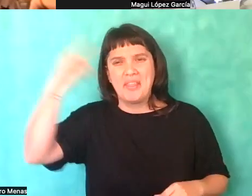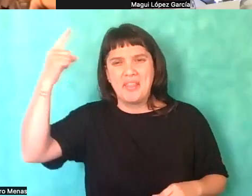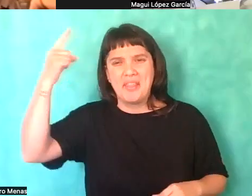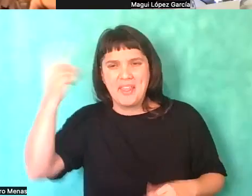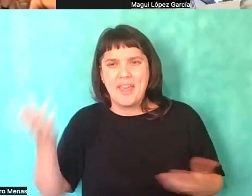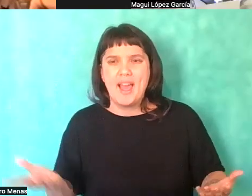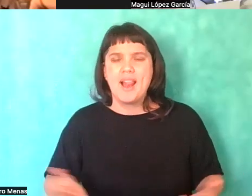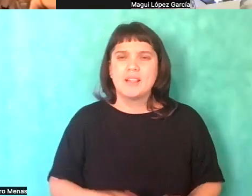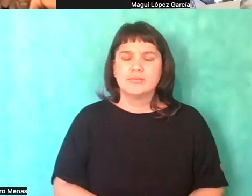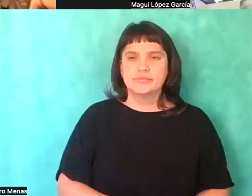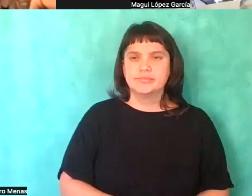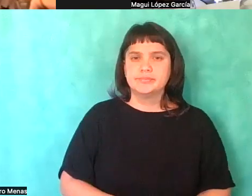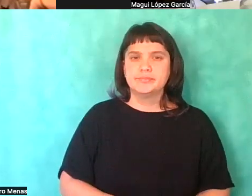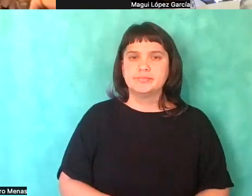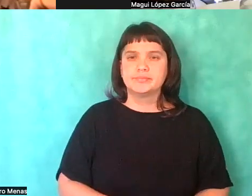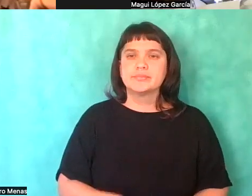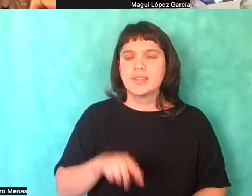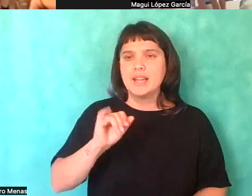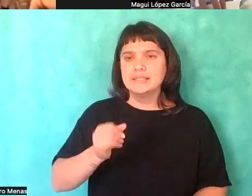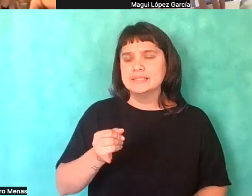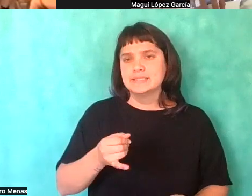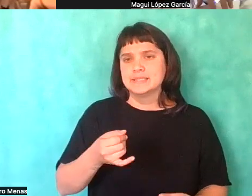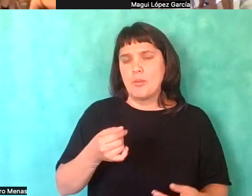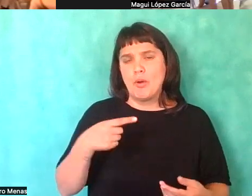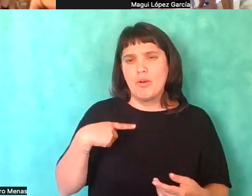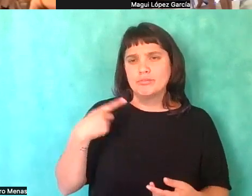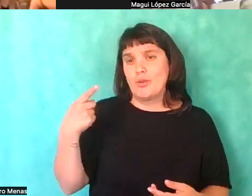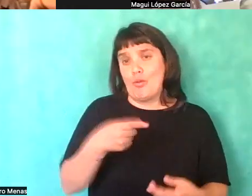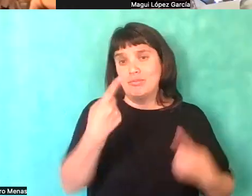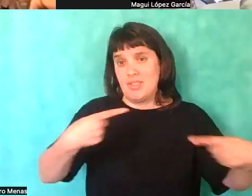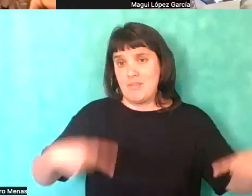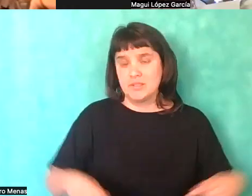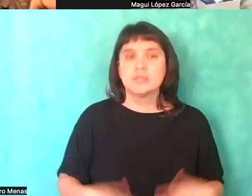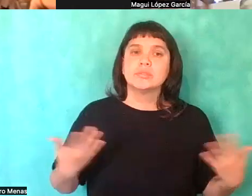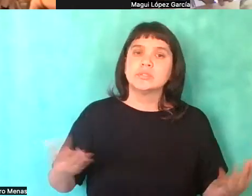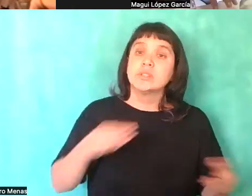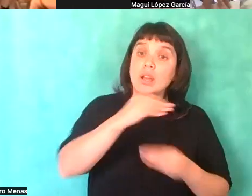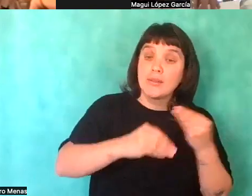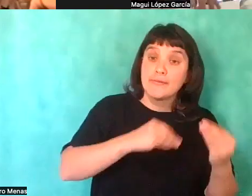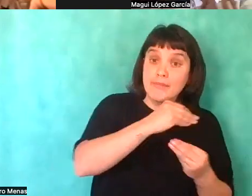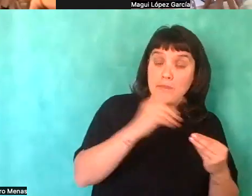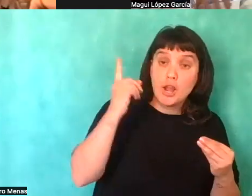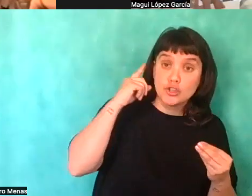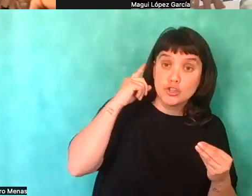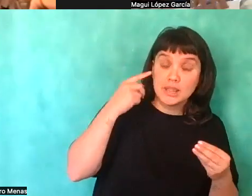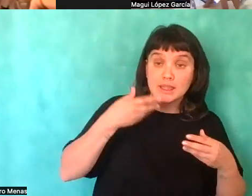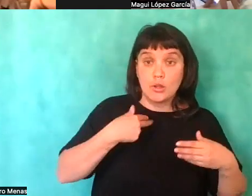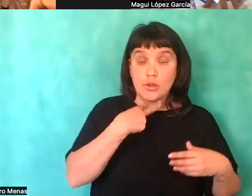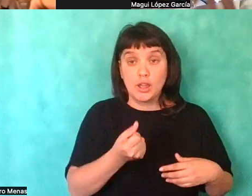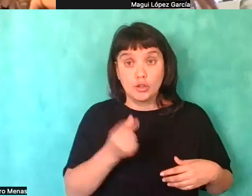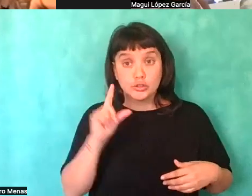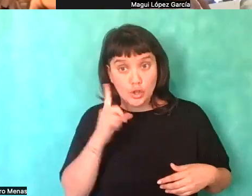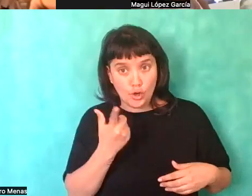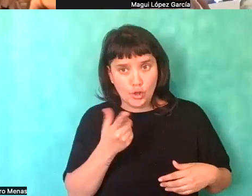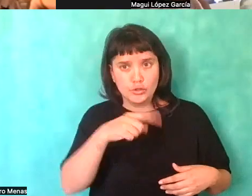y negando, digamos, la diversidad. Entonces, en caso de familias de oyentes que tienen chicos sordos, pueden acercarse